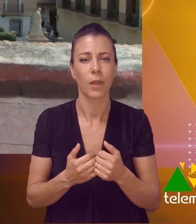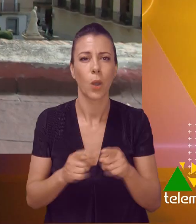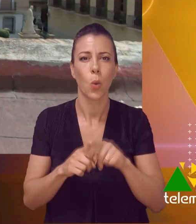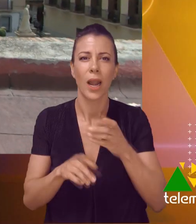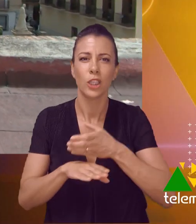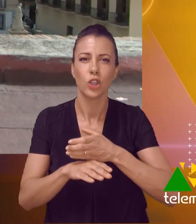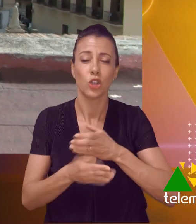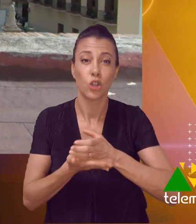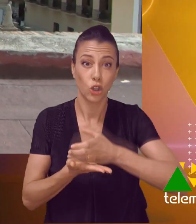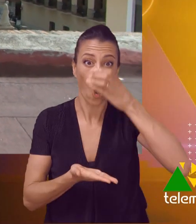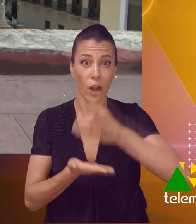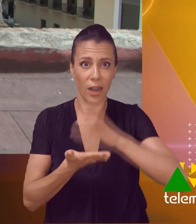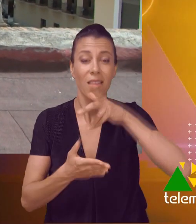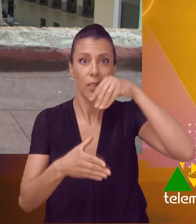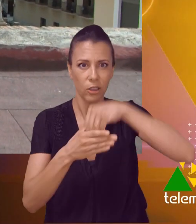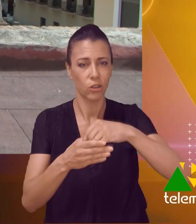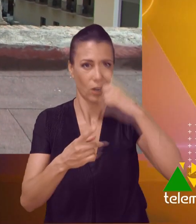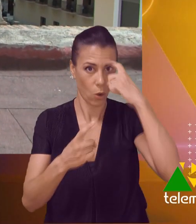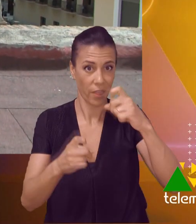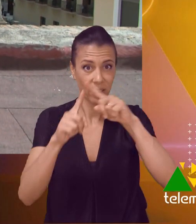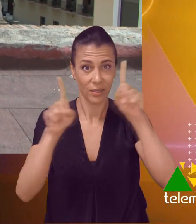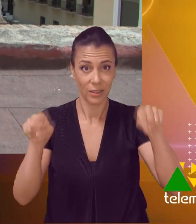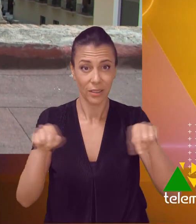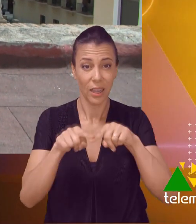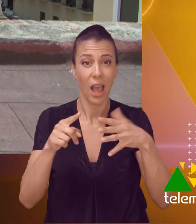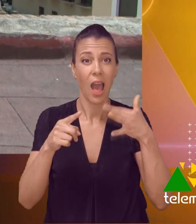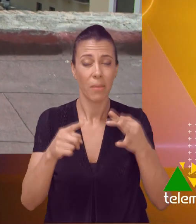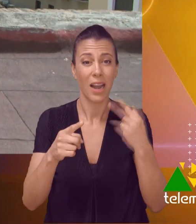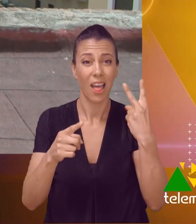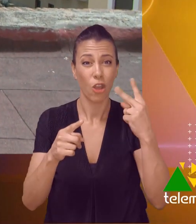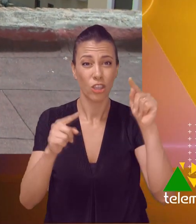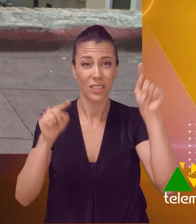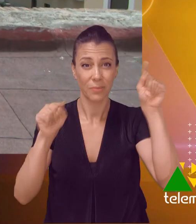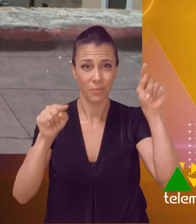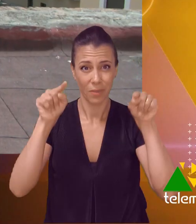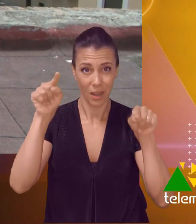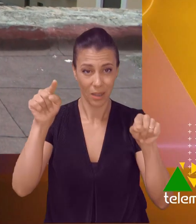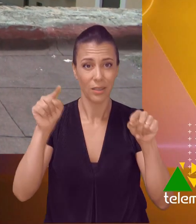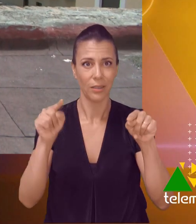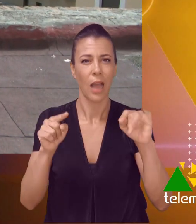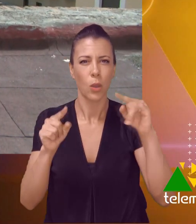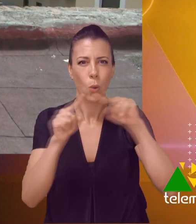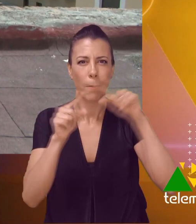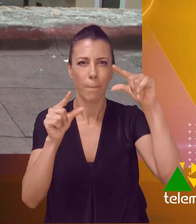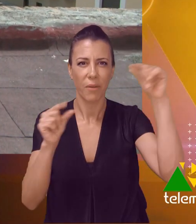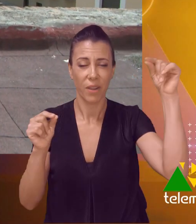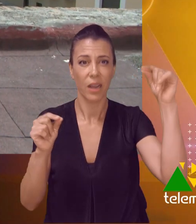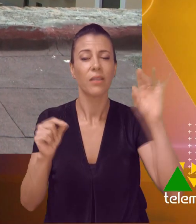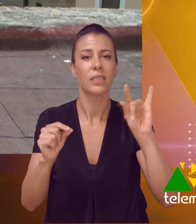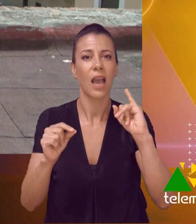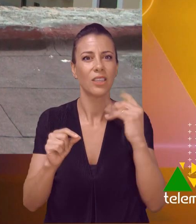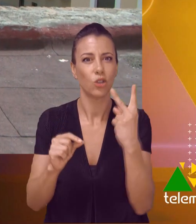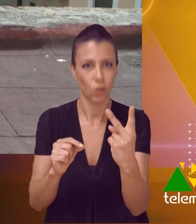torre rectangular que se le añade en las esquinas, en las dos esquinas, porque había pretilada, dos. dijimos, ¿no? Sí, había